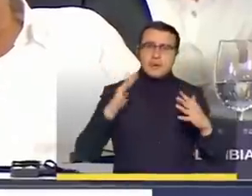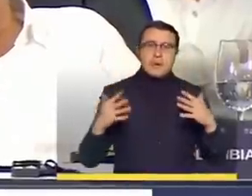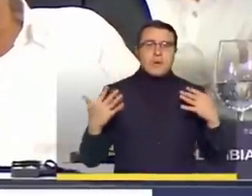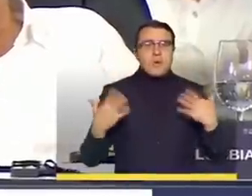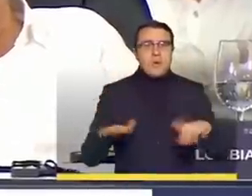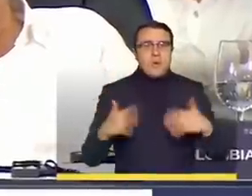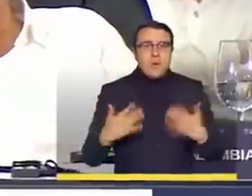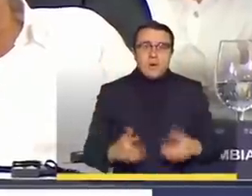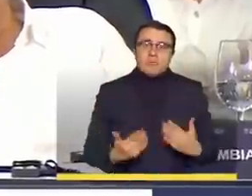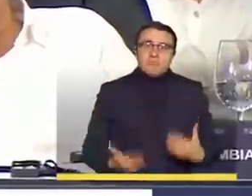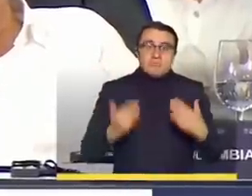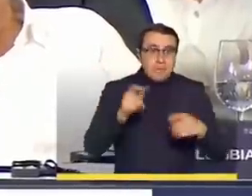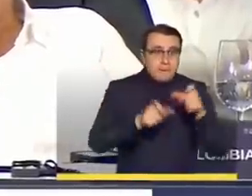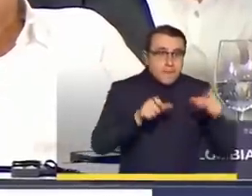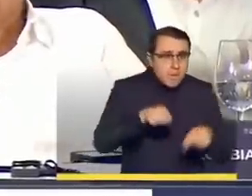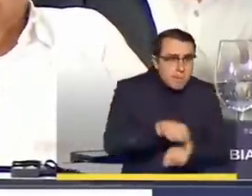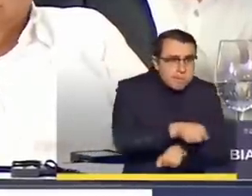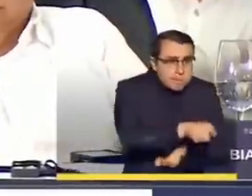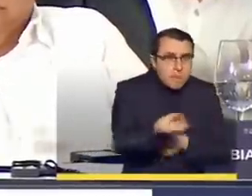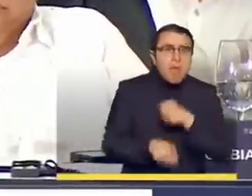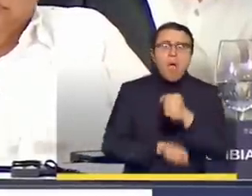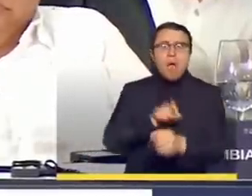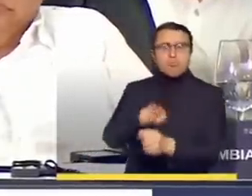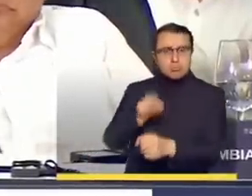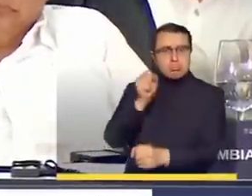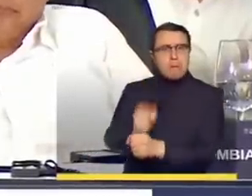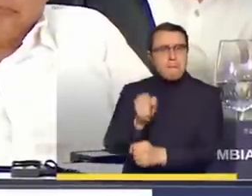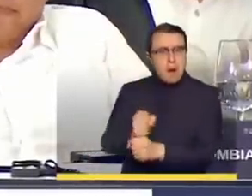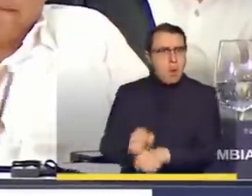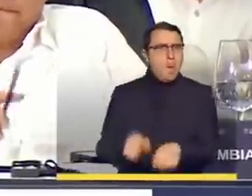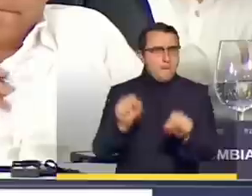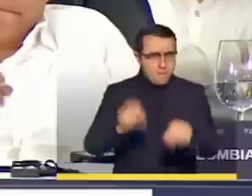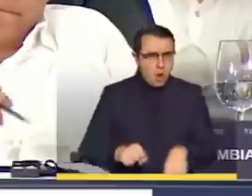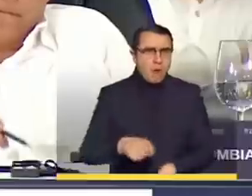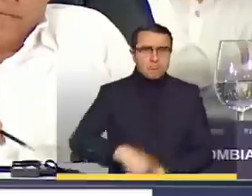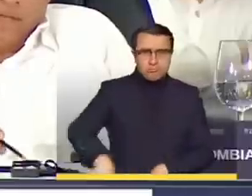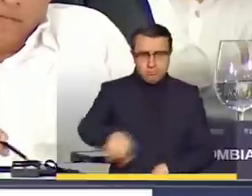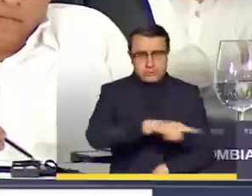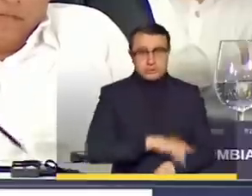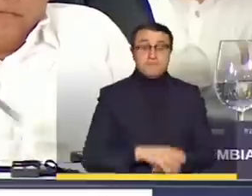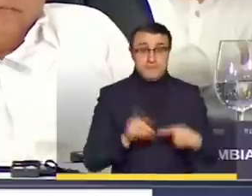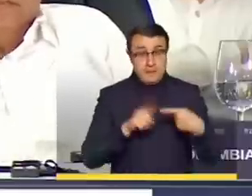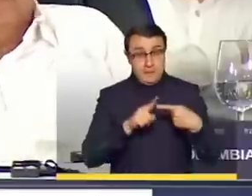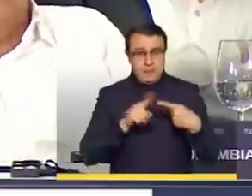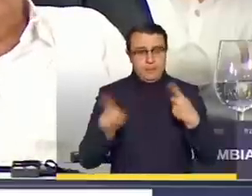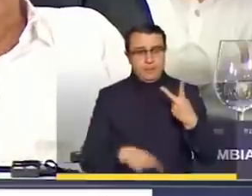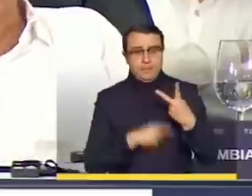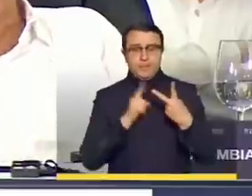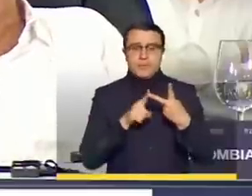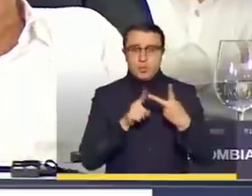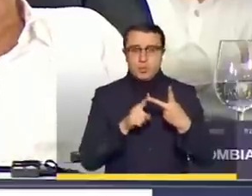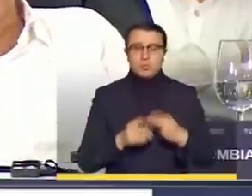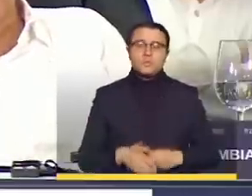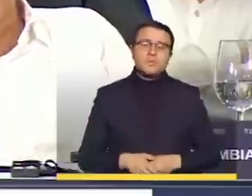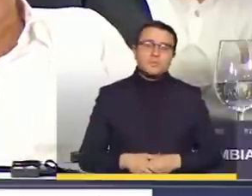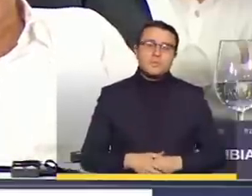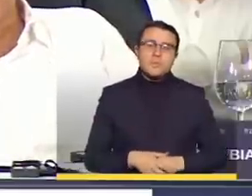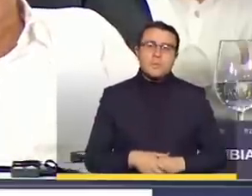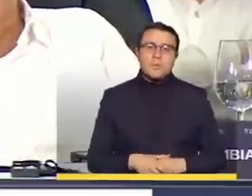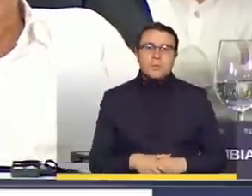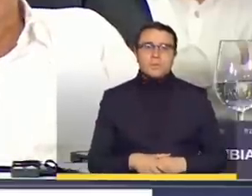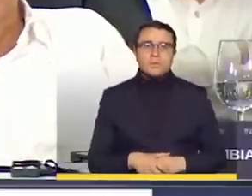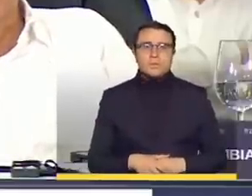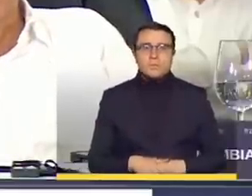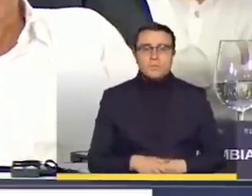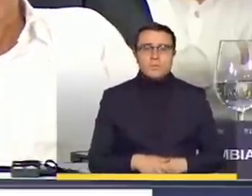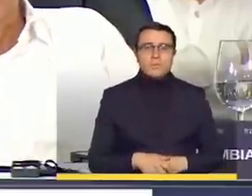dar empleo, ocupación. Lo segundo, no permitir